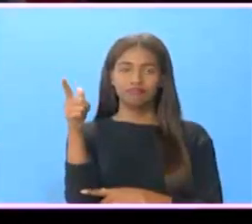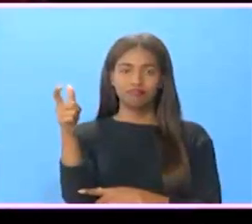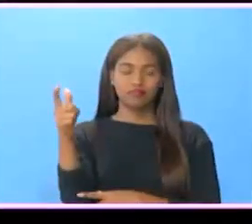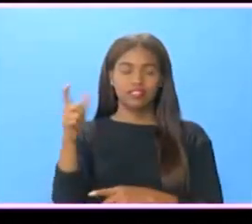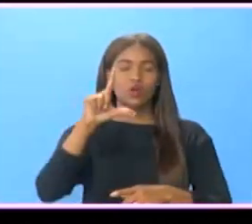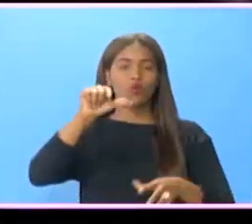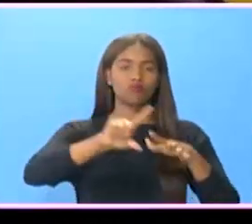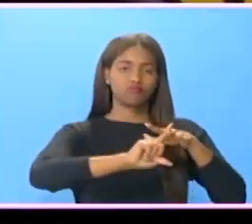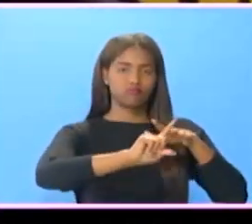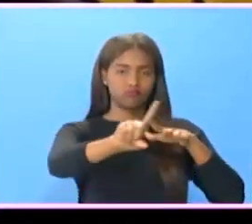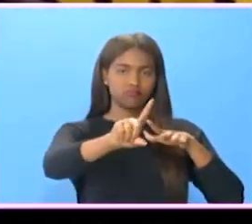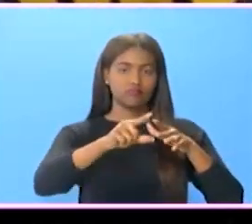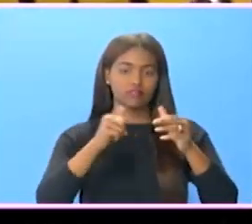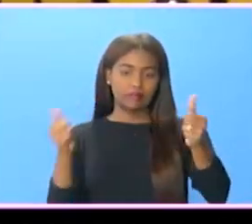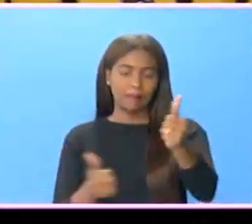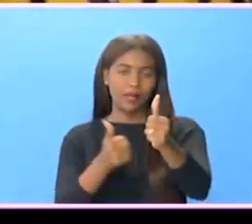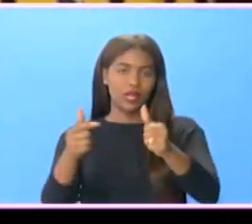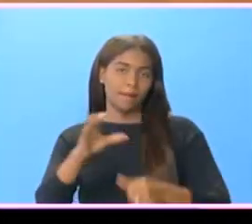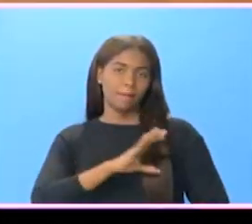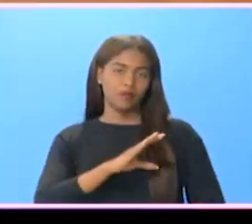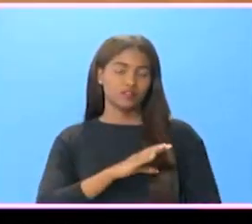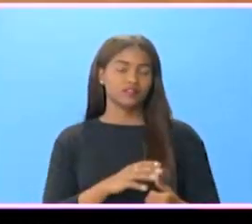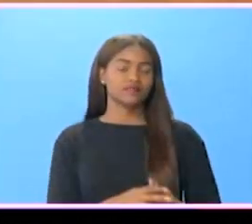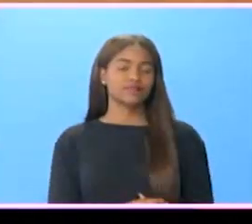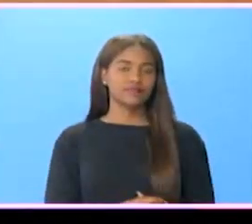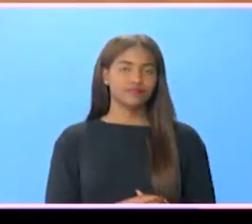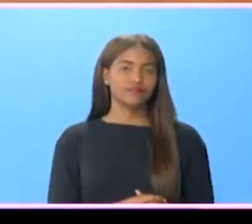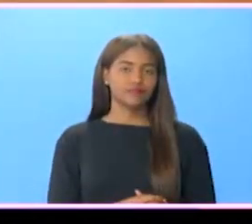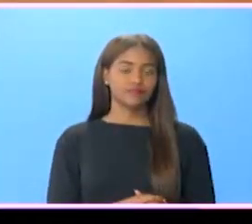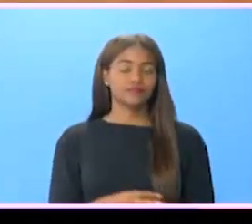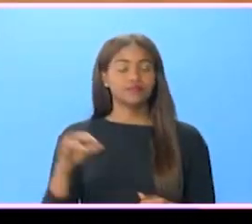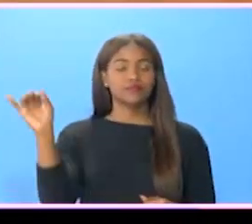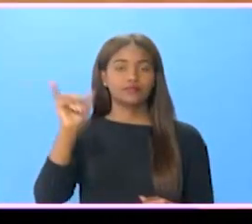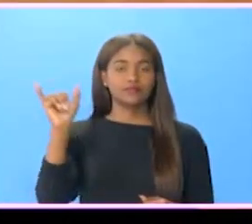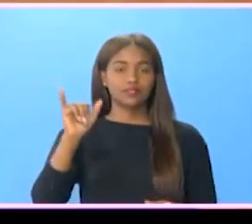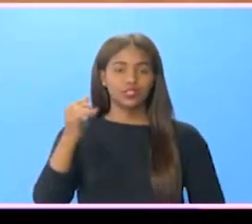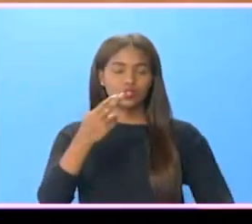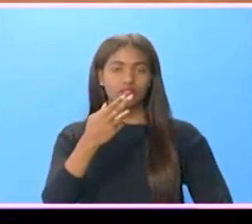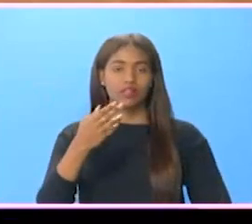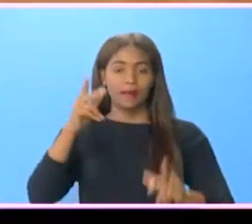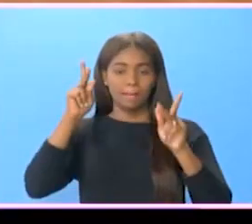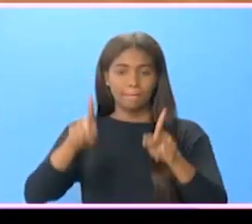logrando escapar de la persecución. Hacemos de conocimiento que el oficial